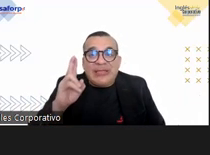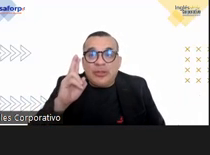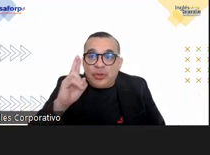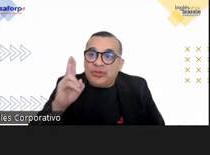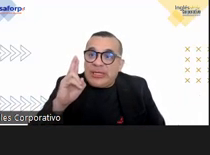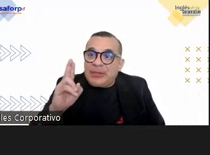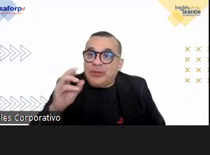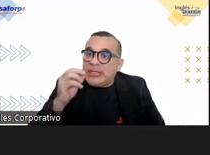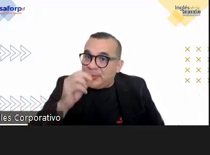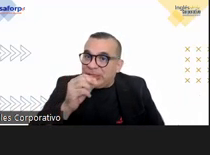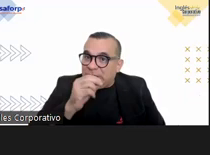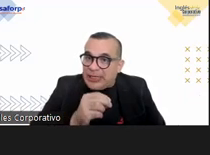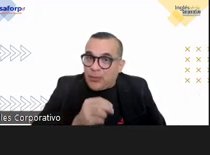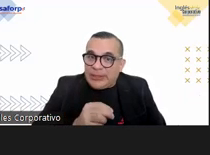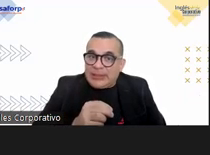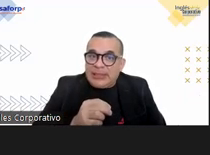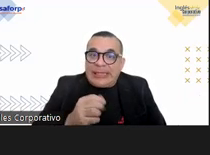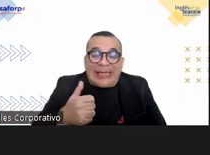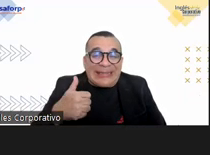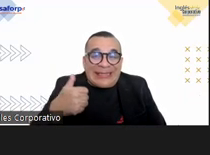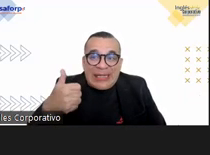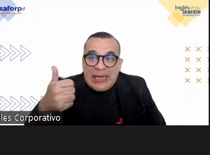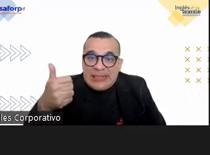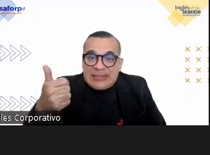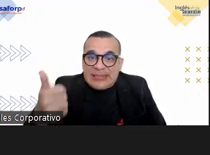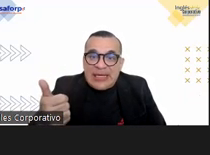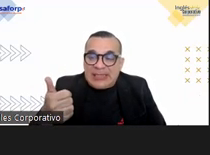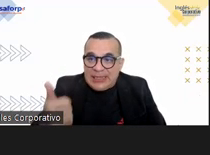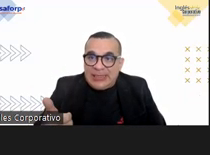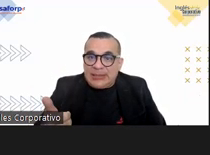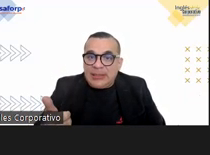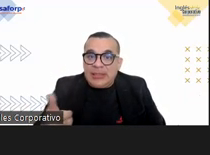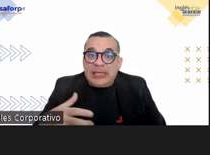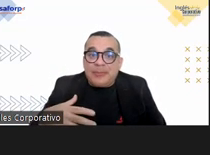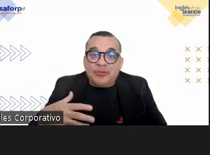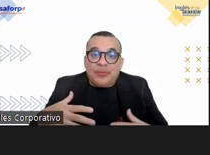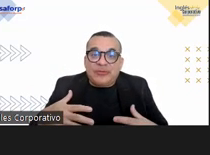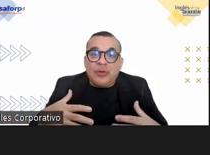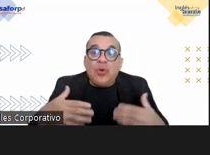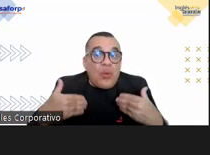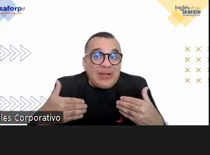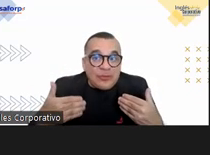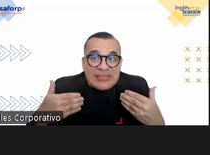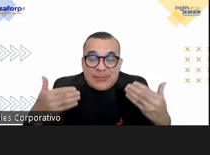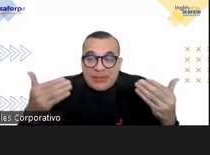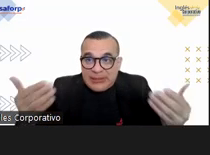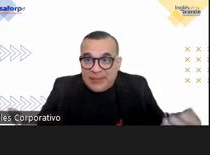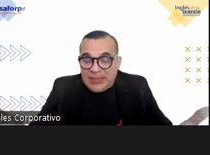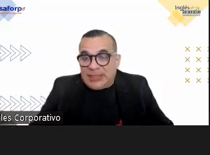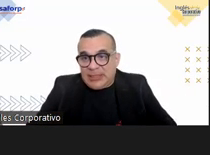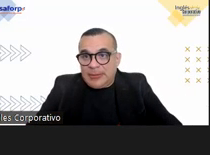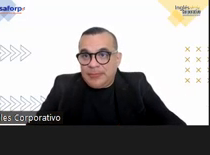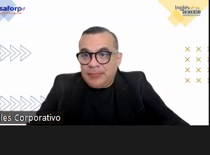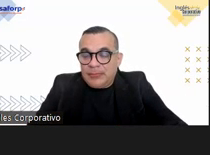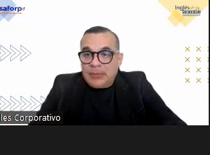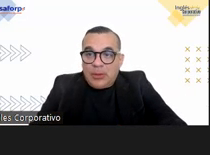por eso hay dos elementos que debemos de tener en cuenta. Entender las necesidades del cliente y, por supuesto, cuáles son las expectativas